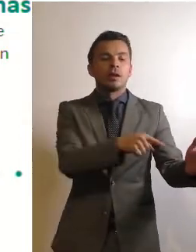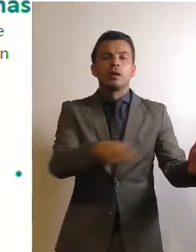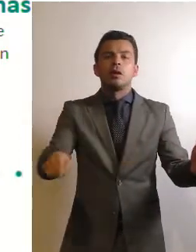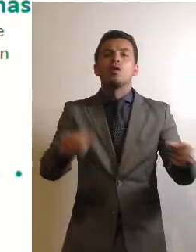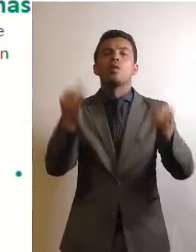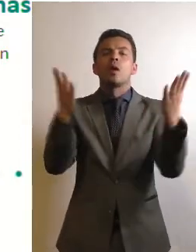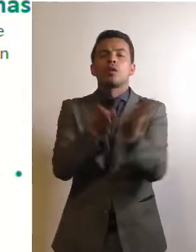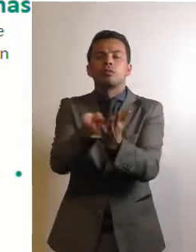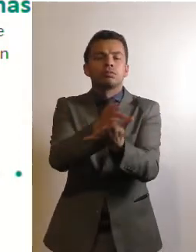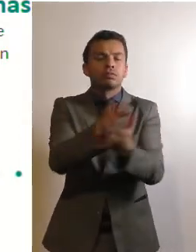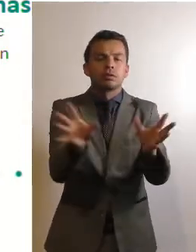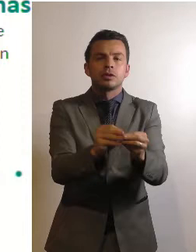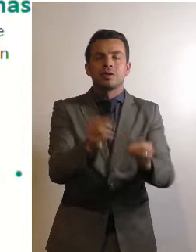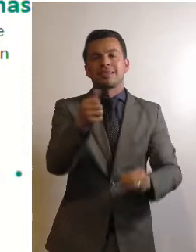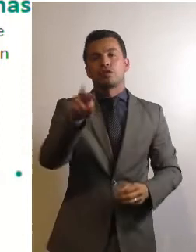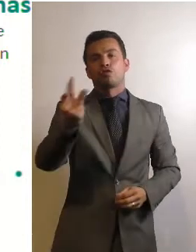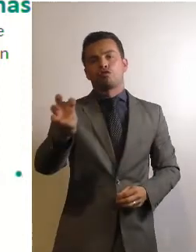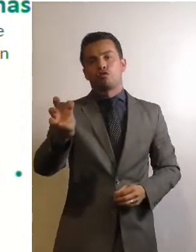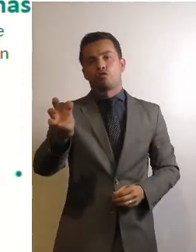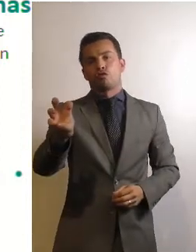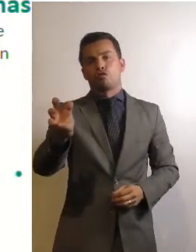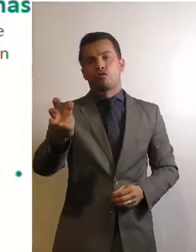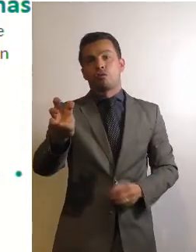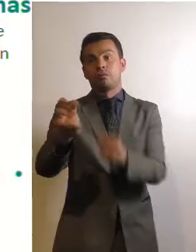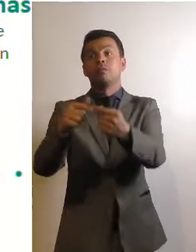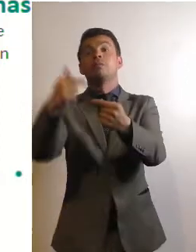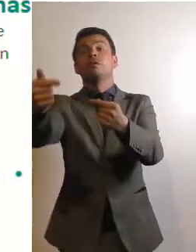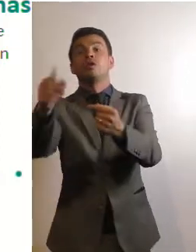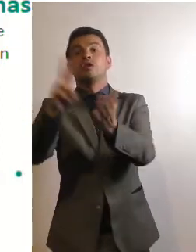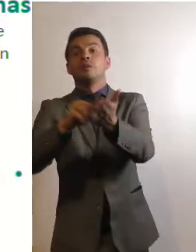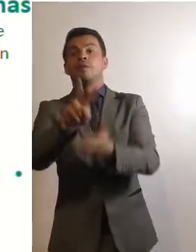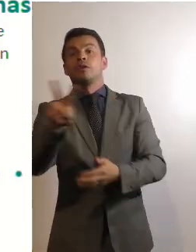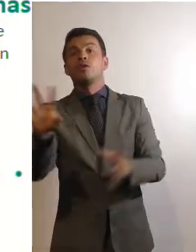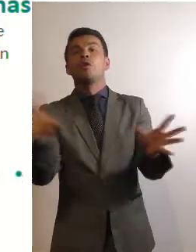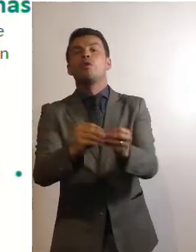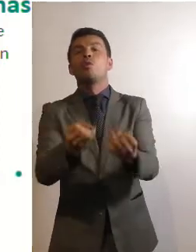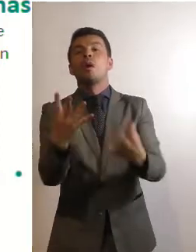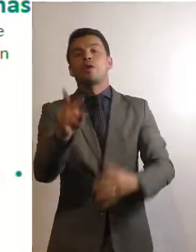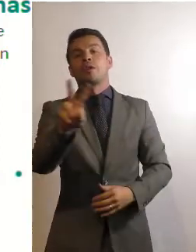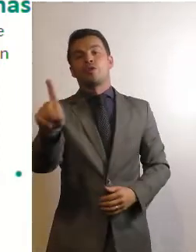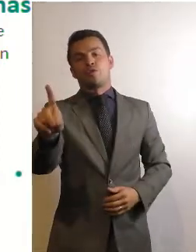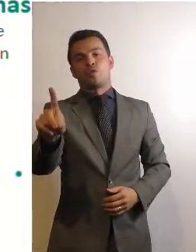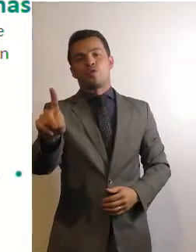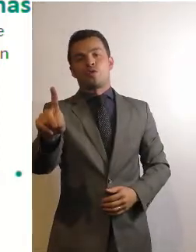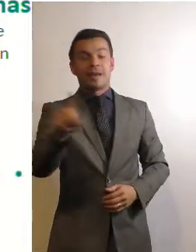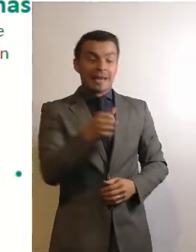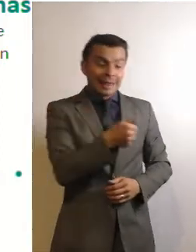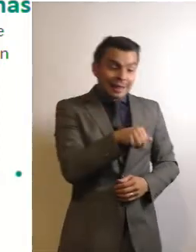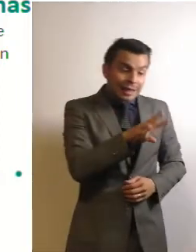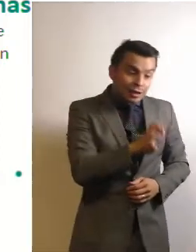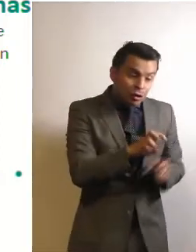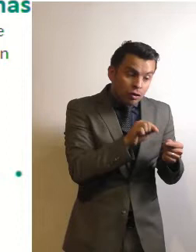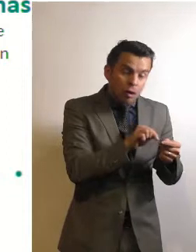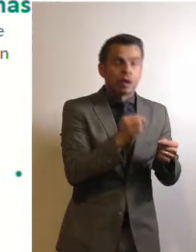programas acreditados, aspiramos a tener 21 para el 2022. De estos 18 hay 4